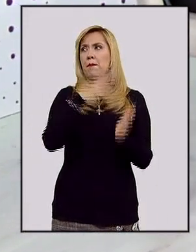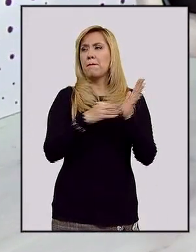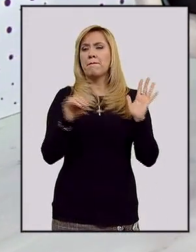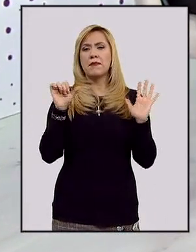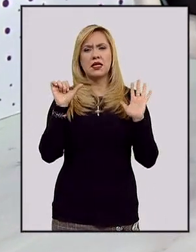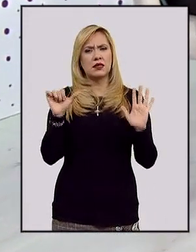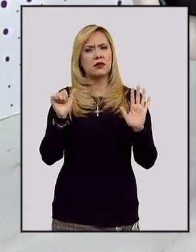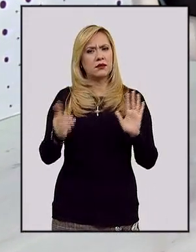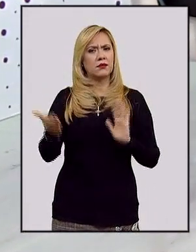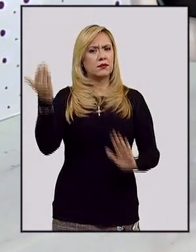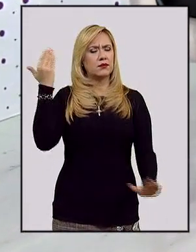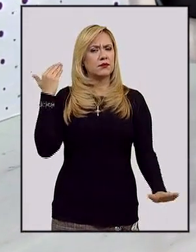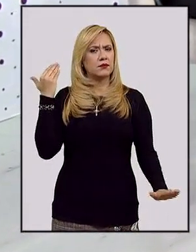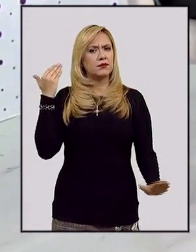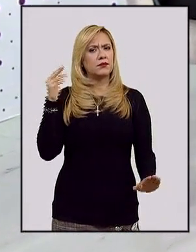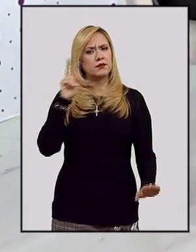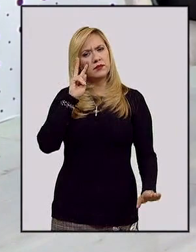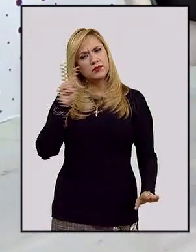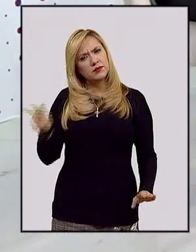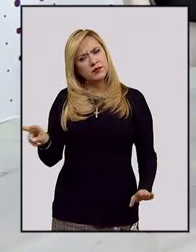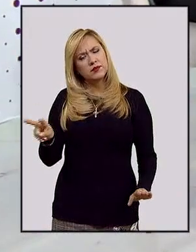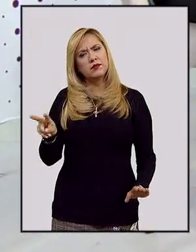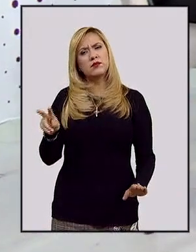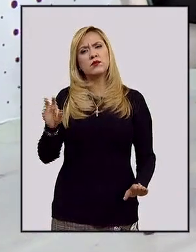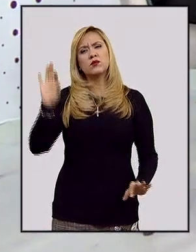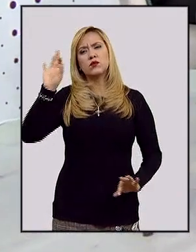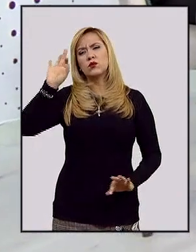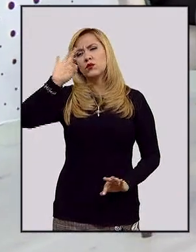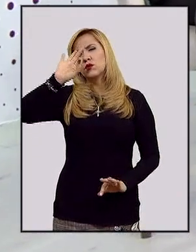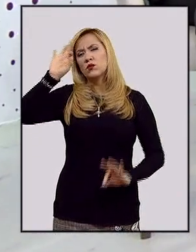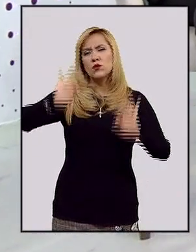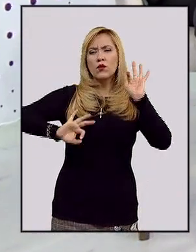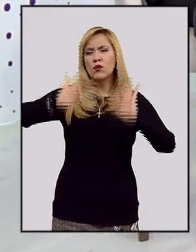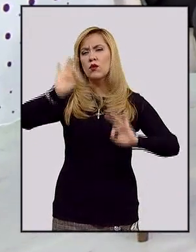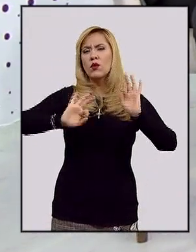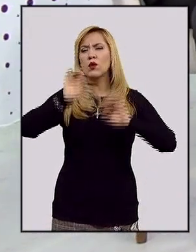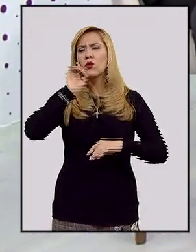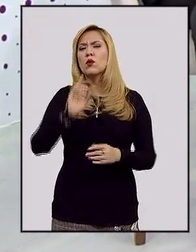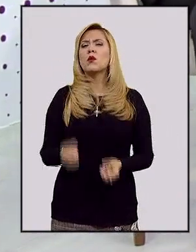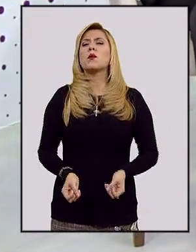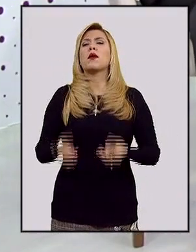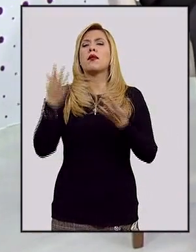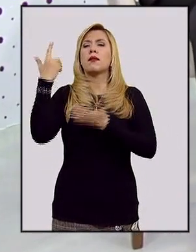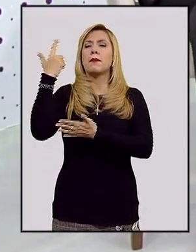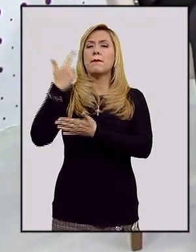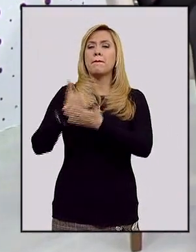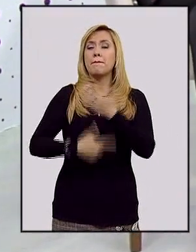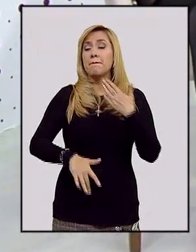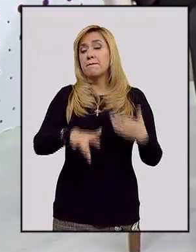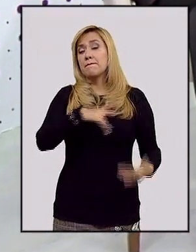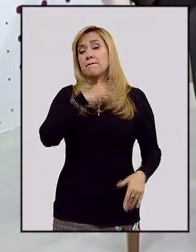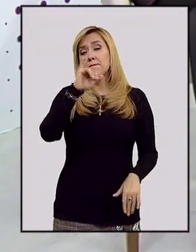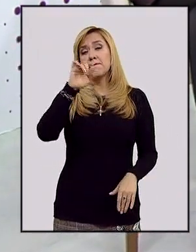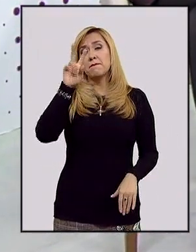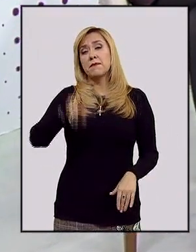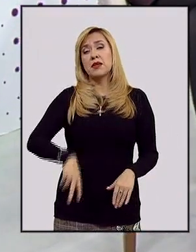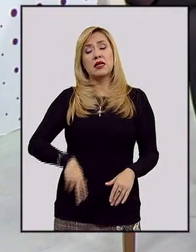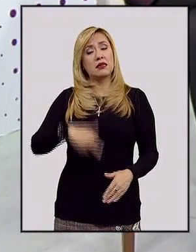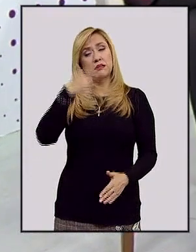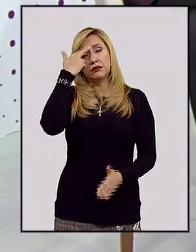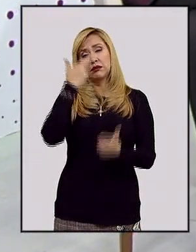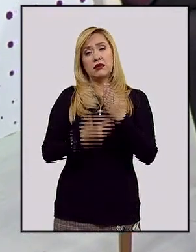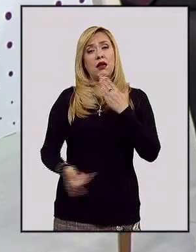con la ENDIRE, el porcentaje de mujeres que reportan haber sufrido violencia obstétrica es